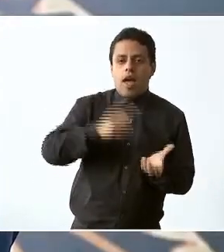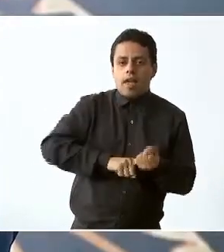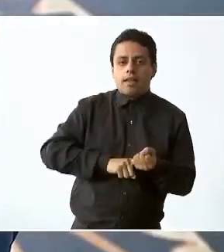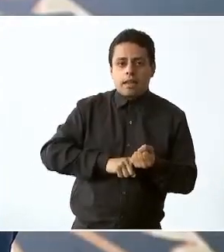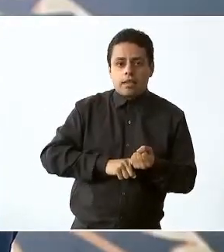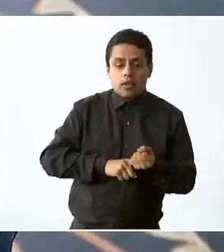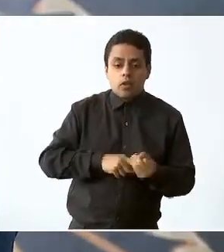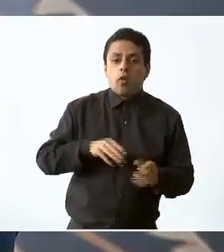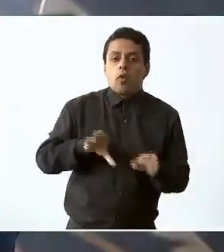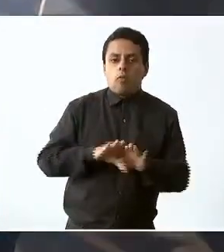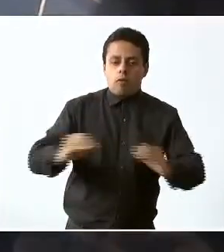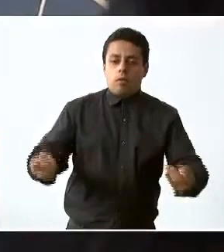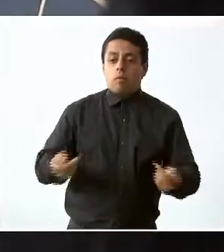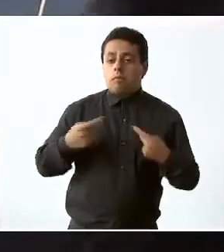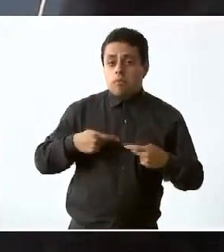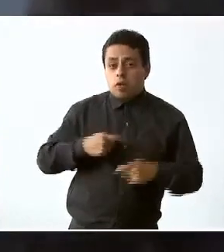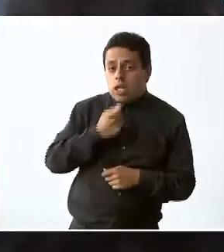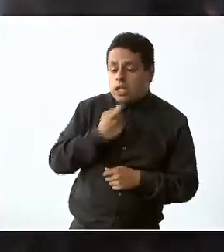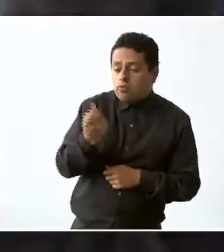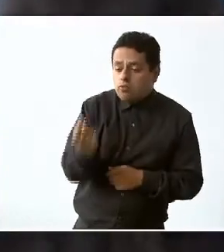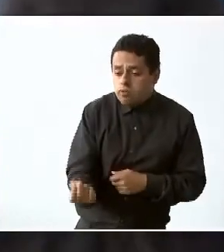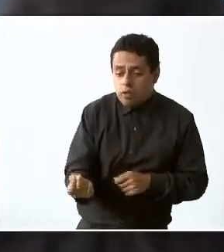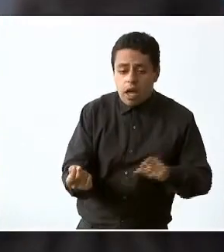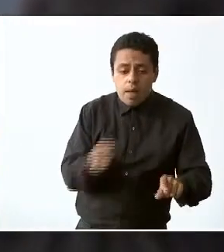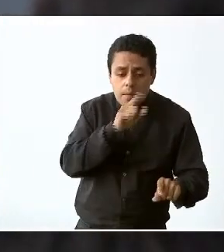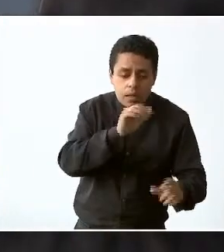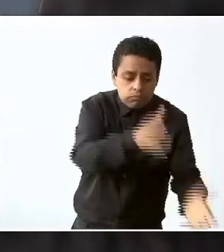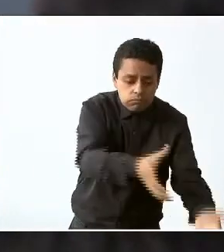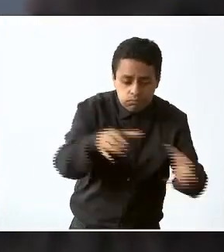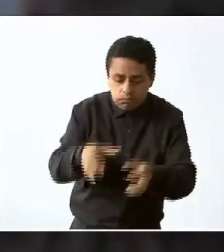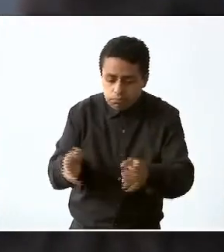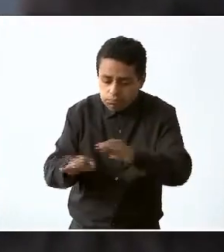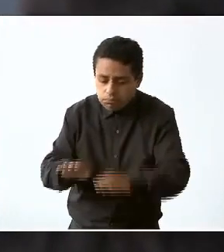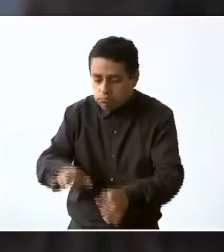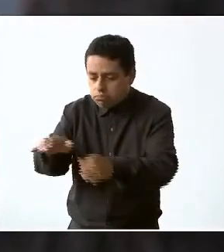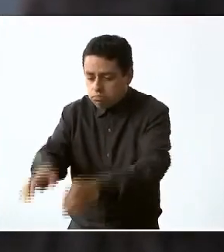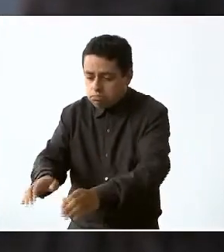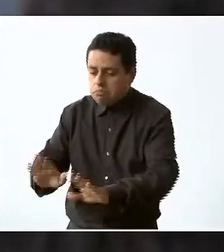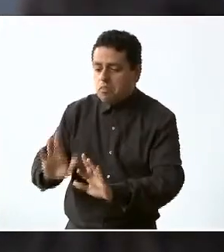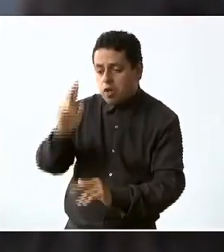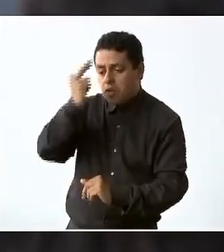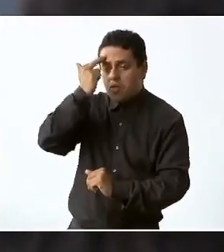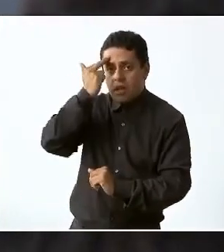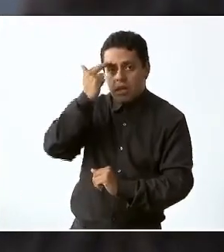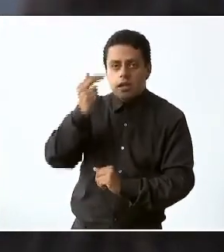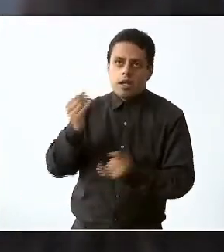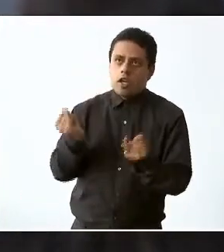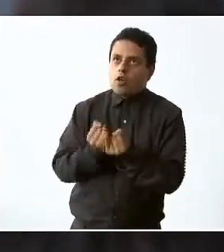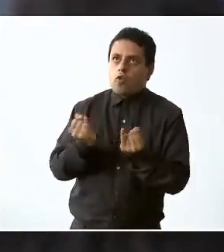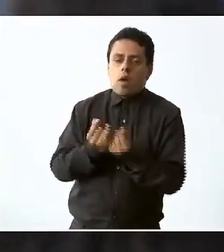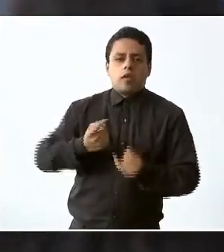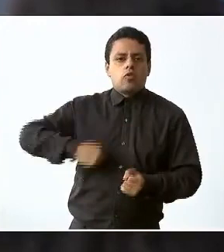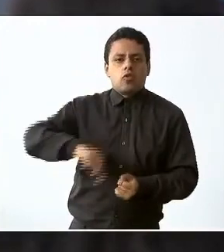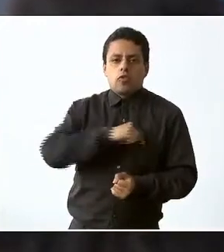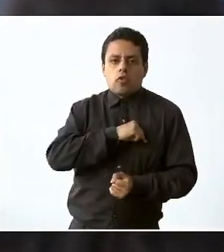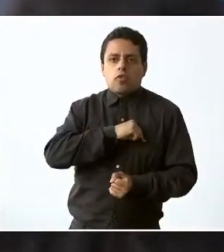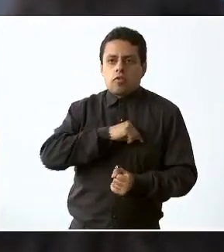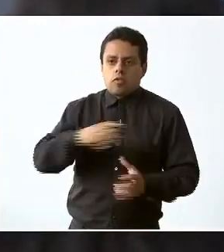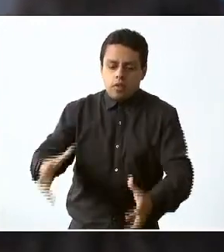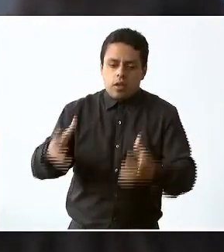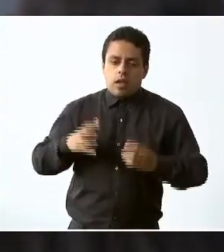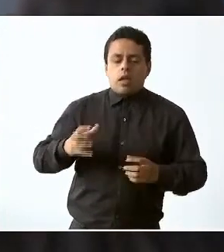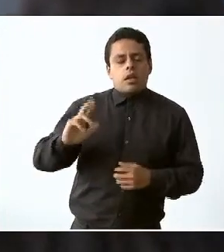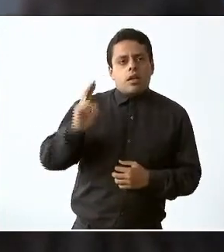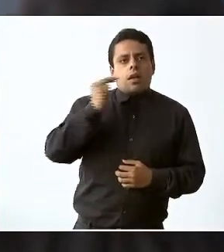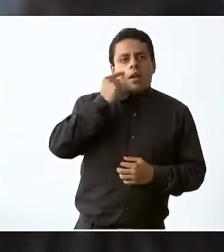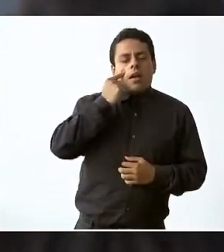el ave que el párvulo sepulta en una caja de carretes de hilo. Y nuestra juventud, llorando, oculta dentro de